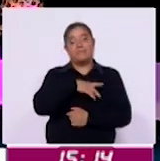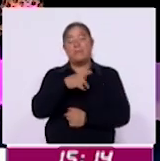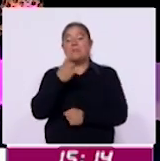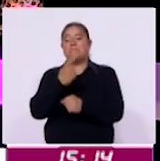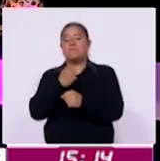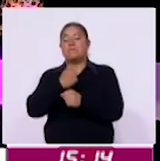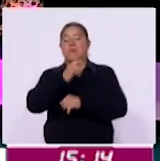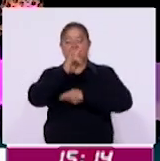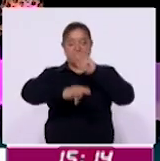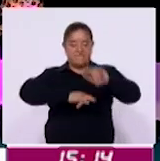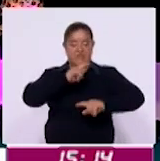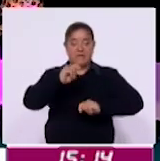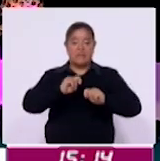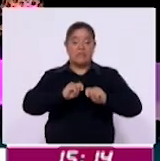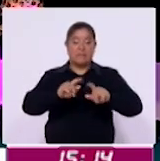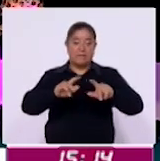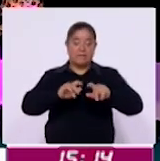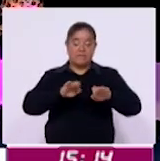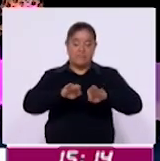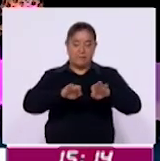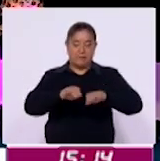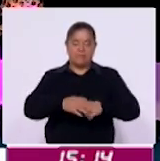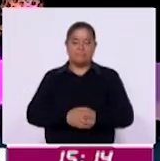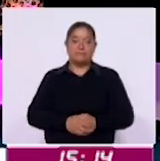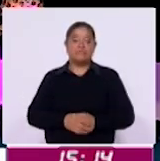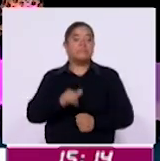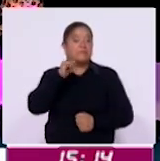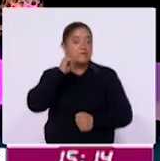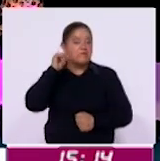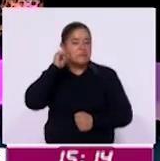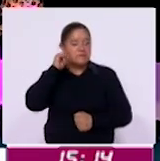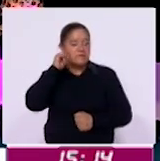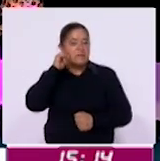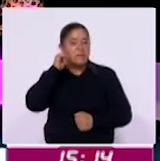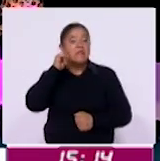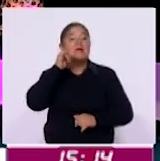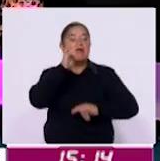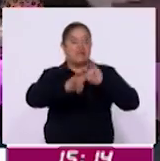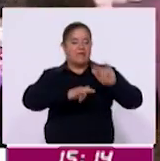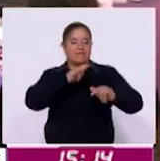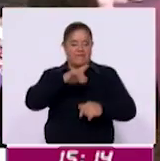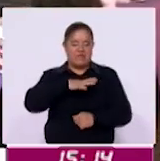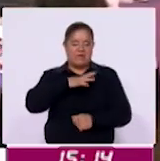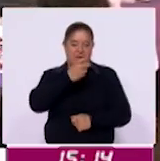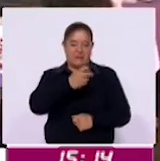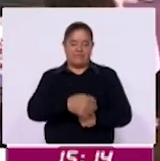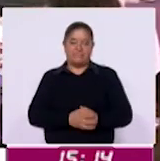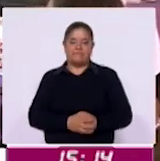Feria del Empleo. Esta se llevó a cabo ayer en el Domo Blanco del recinto ferial.